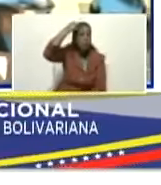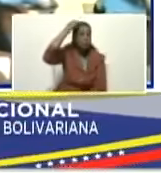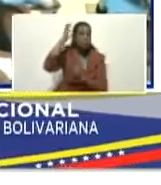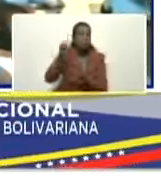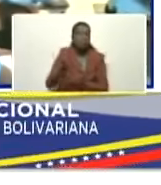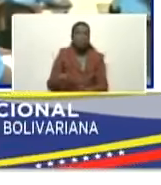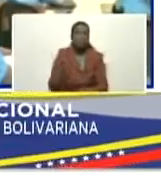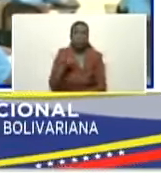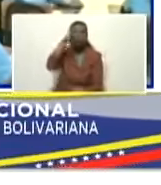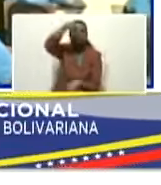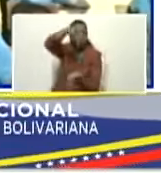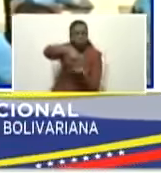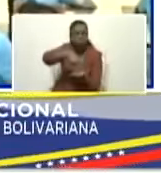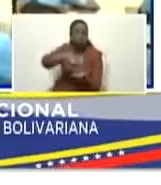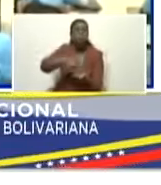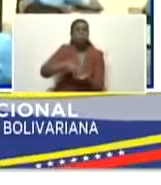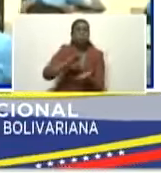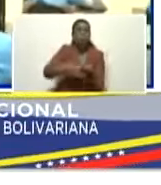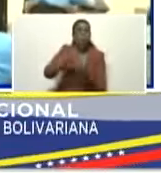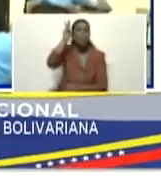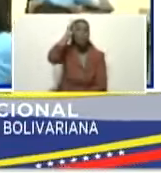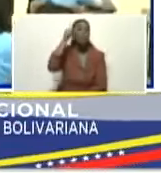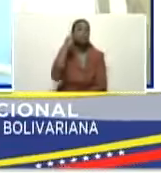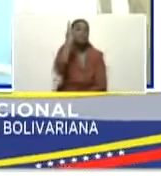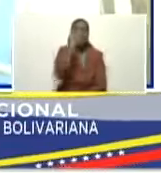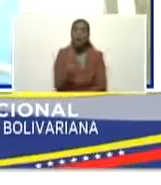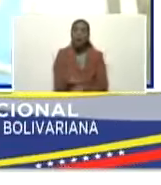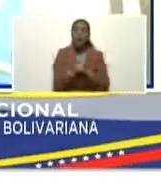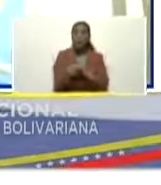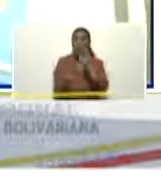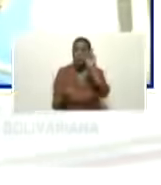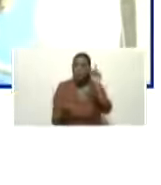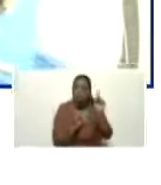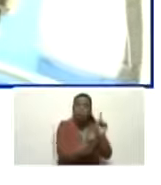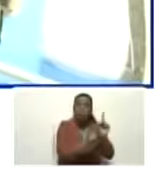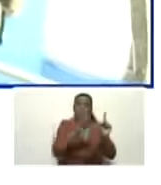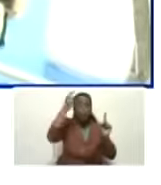usted se para, ¿verdad, profesora? Sería